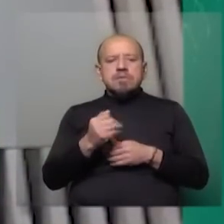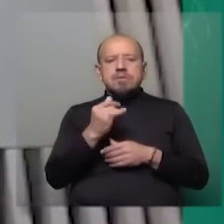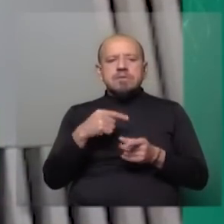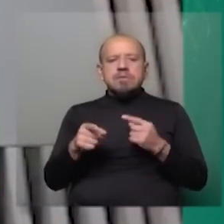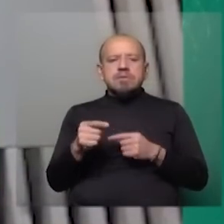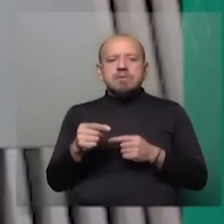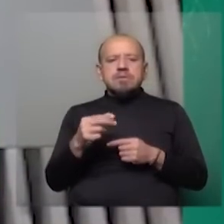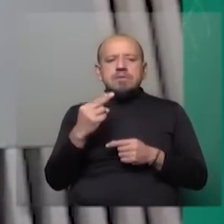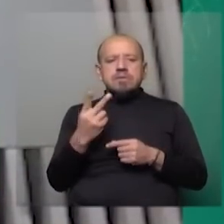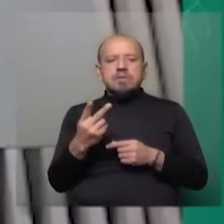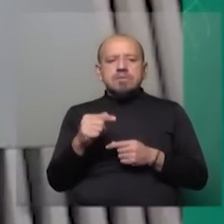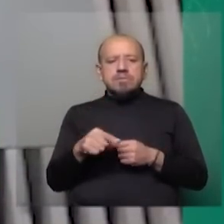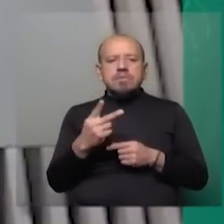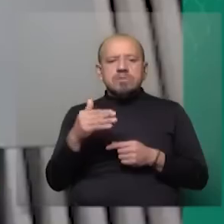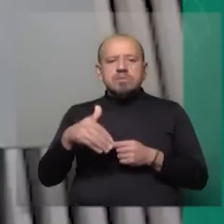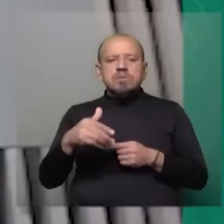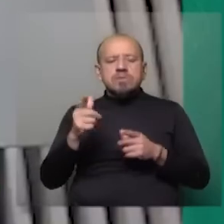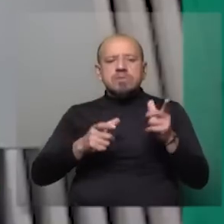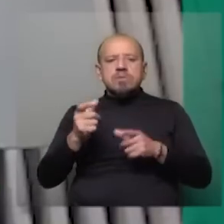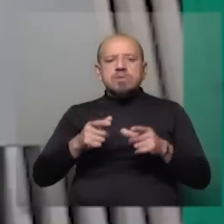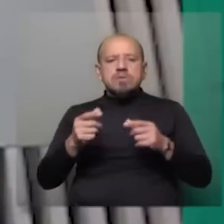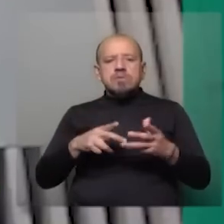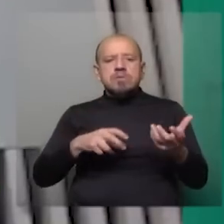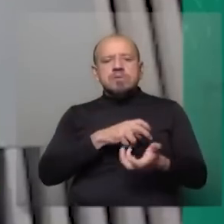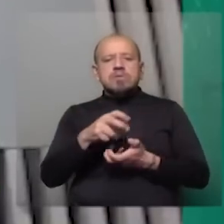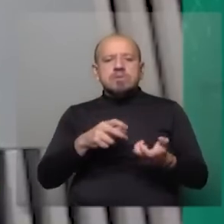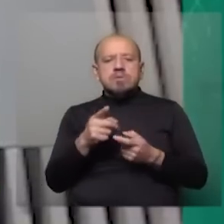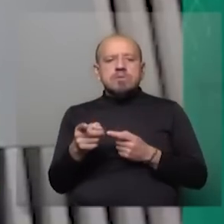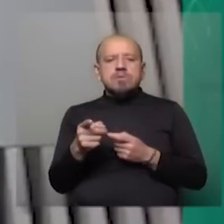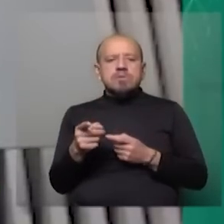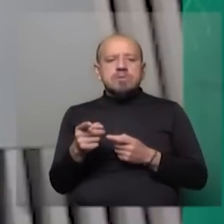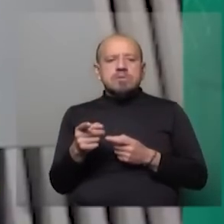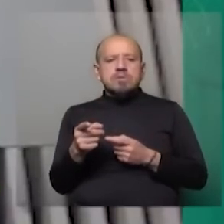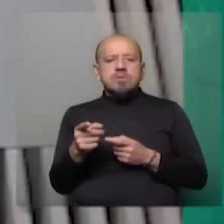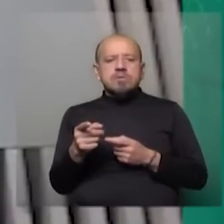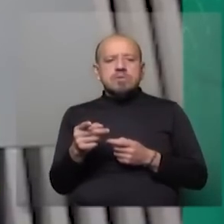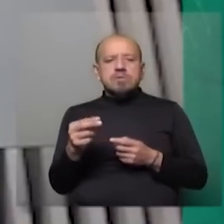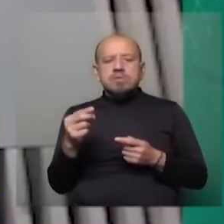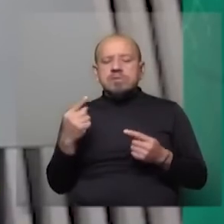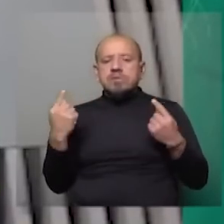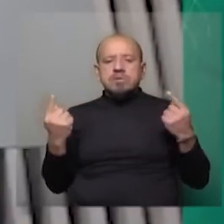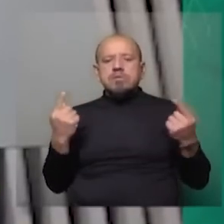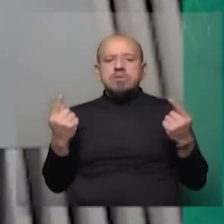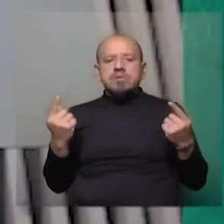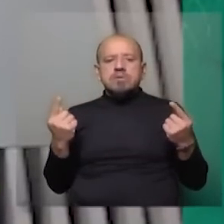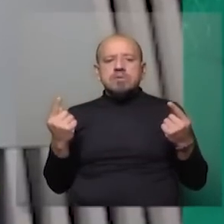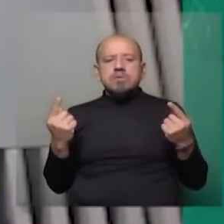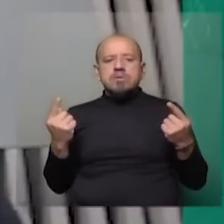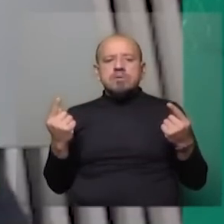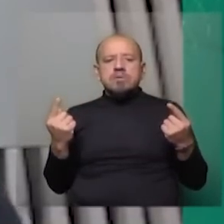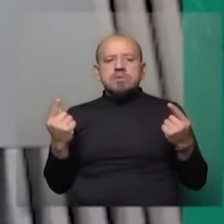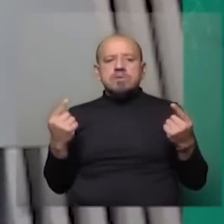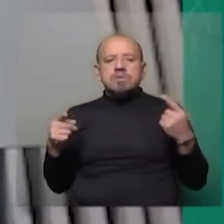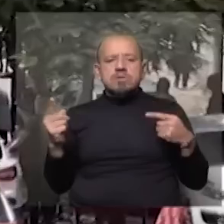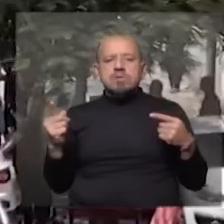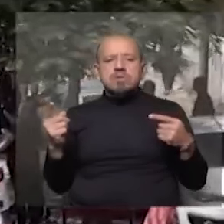2.2 millones de personas que son Víctimas de un conflicto entre dos partes y que son son genuinamente